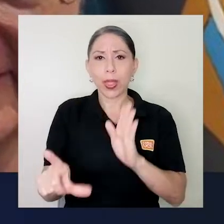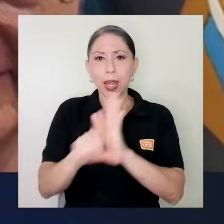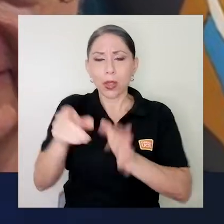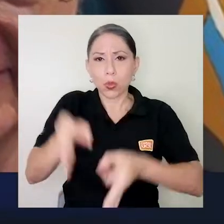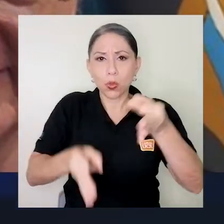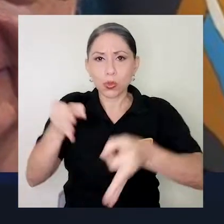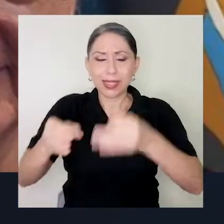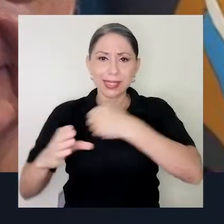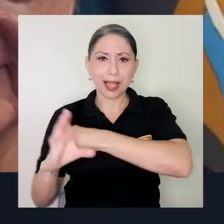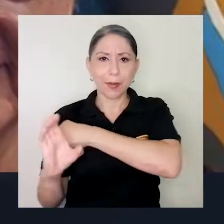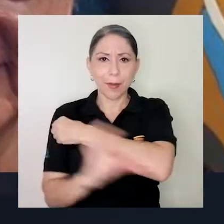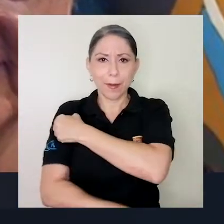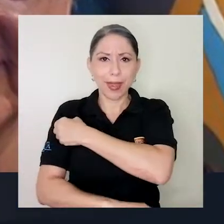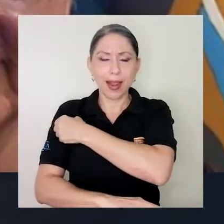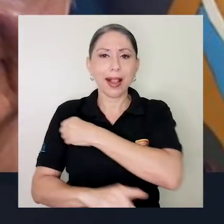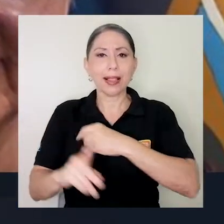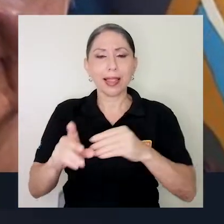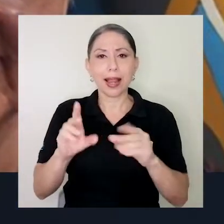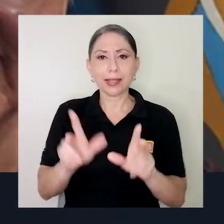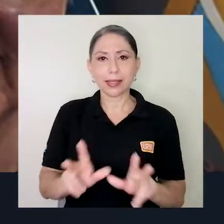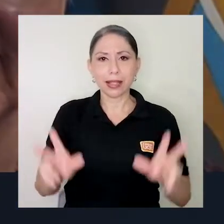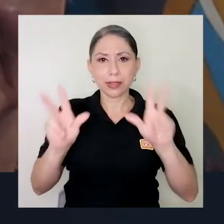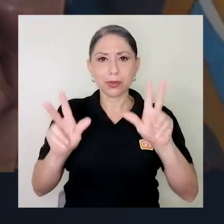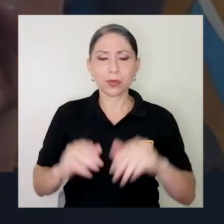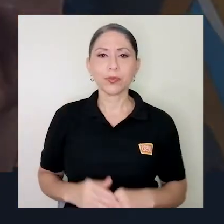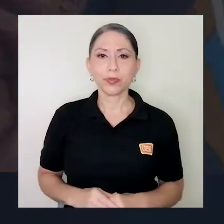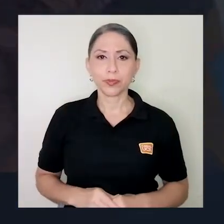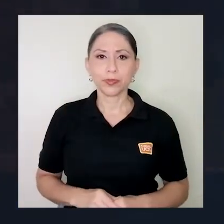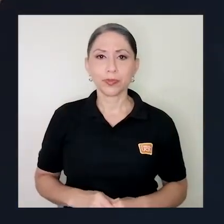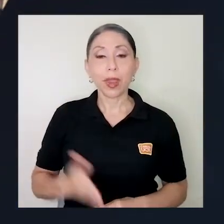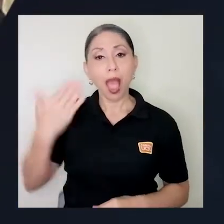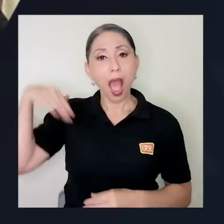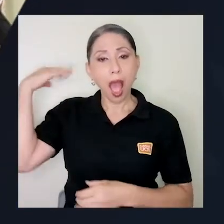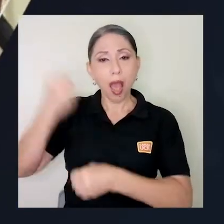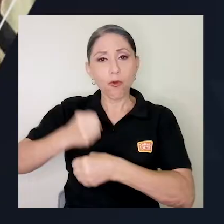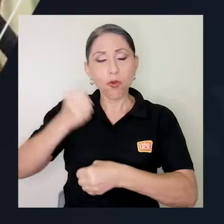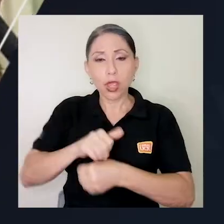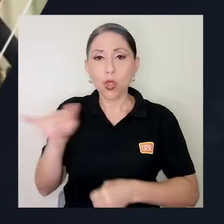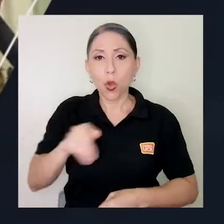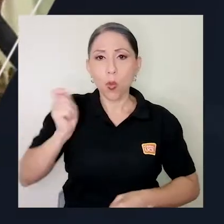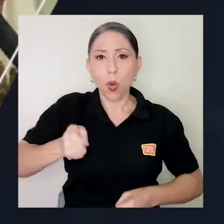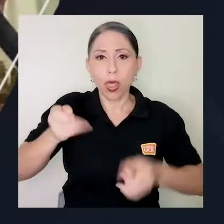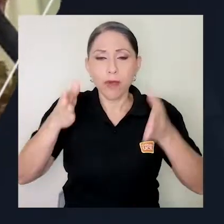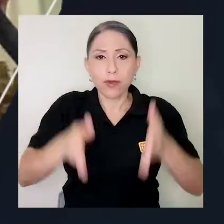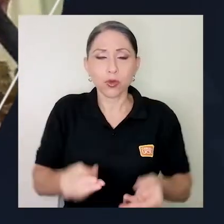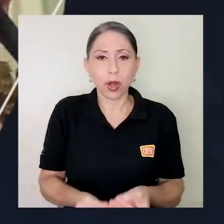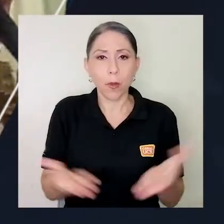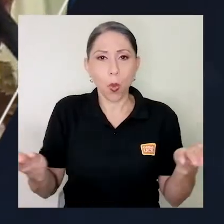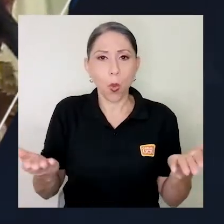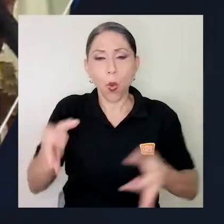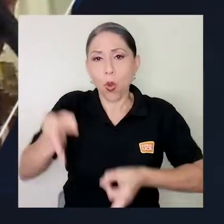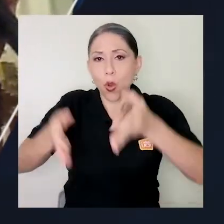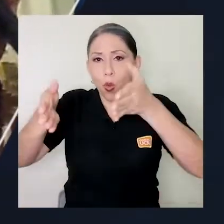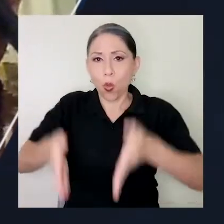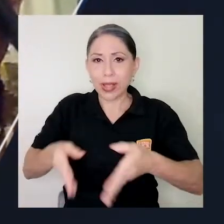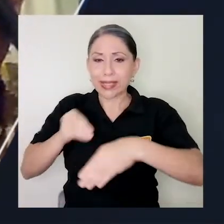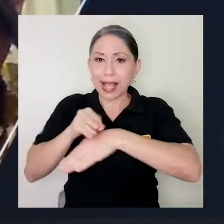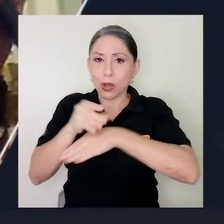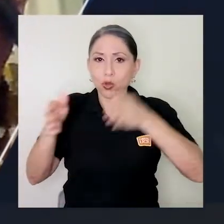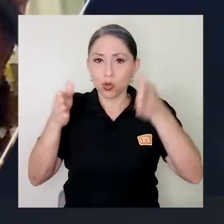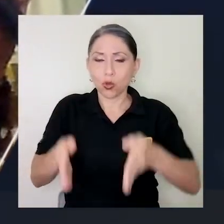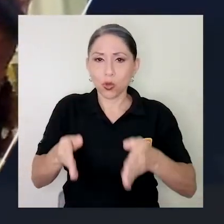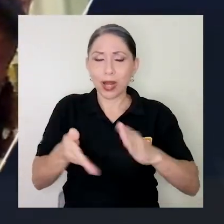del Delito y Justicia Penal de las Naciones Unidas. Ha fungido como defensora pública, jueza y